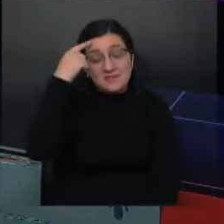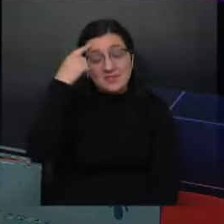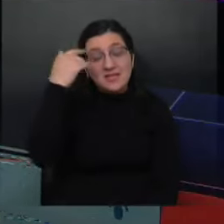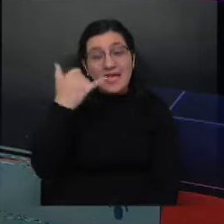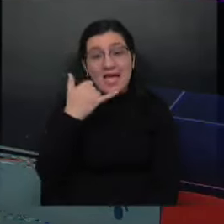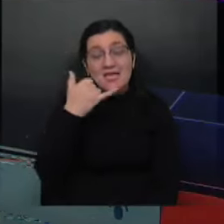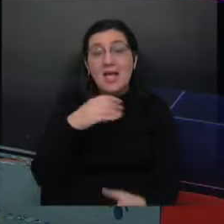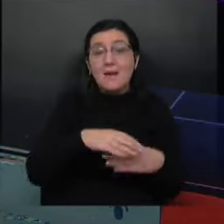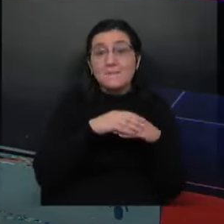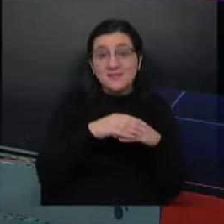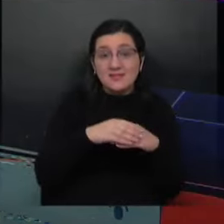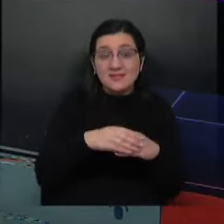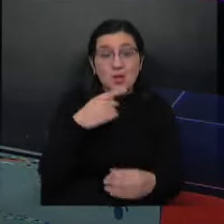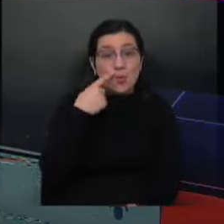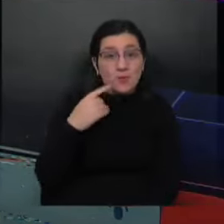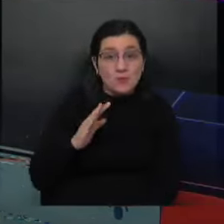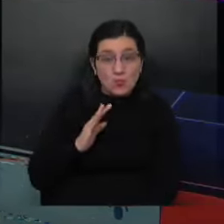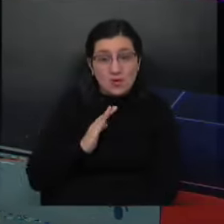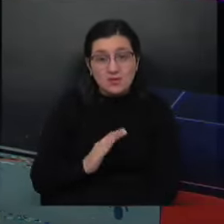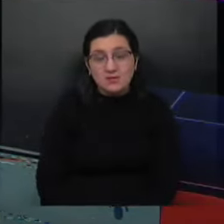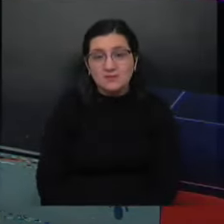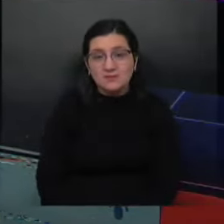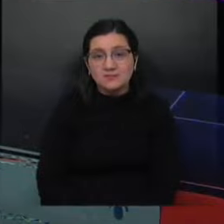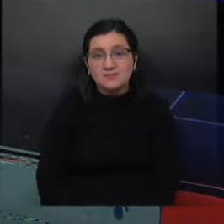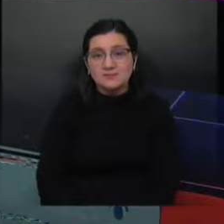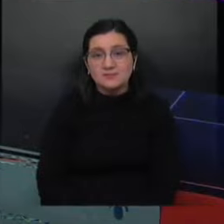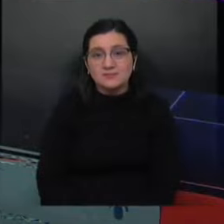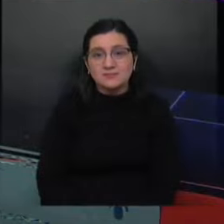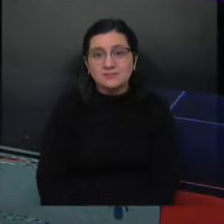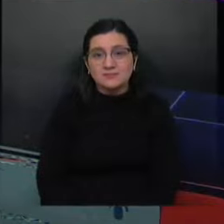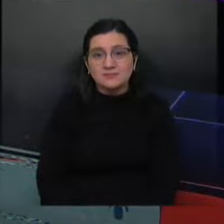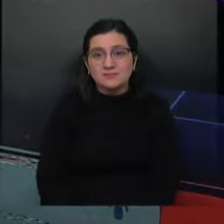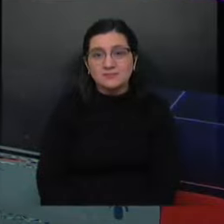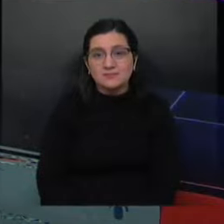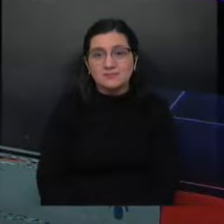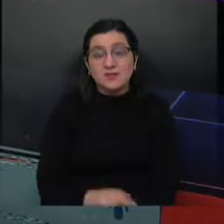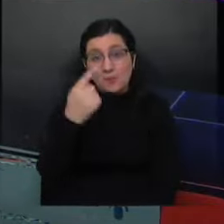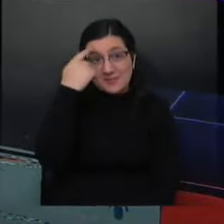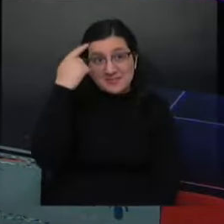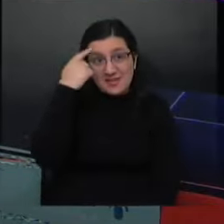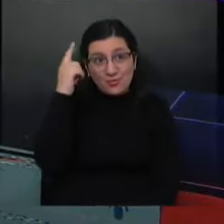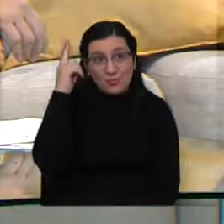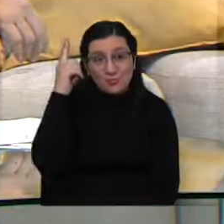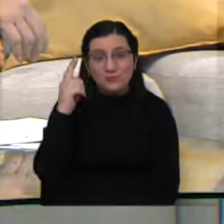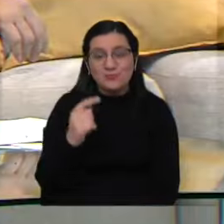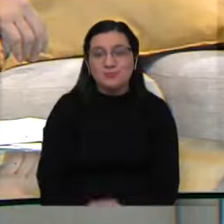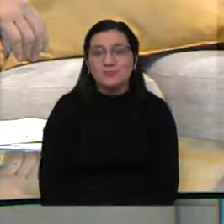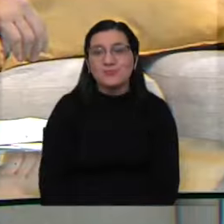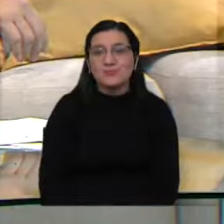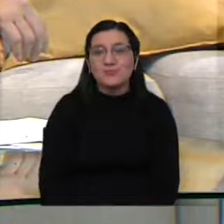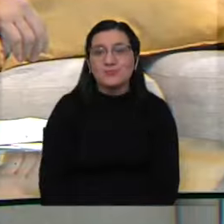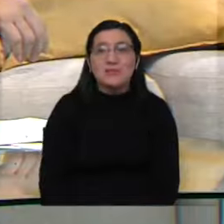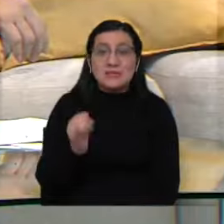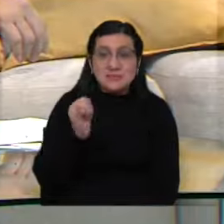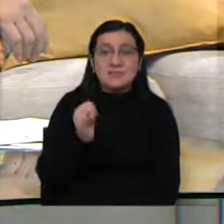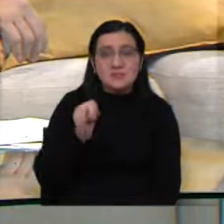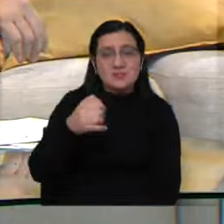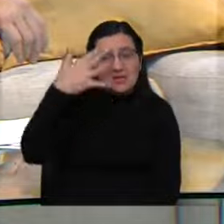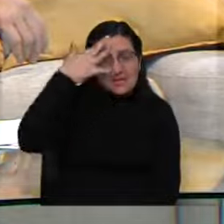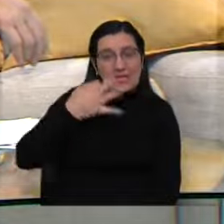el hombre y la mujer hay amistad está pensando está pensando Por supuesto que cree sí creo Creo